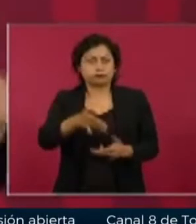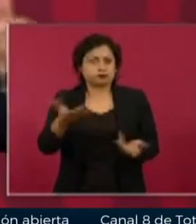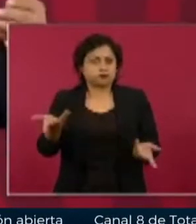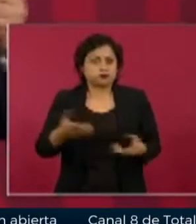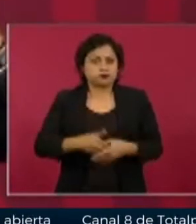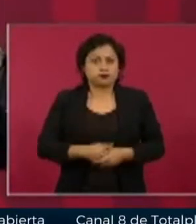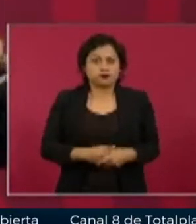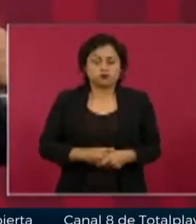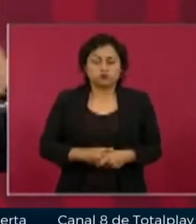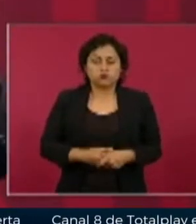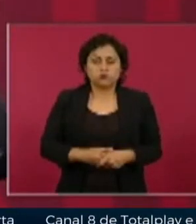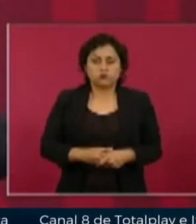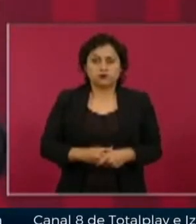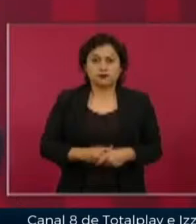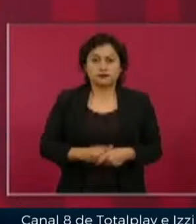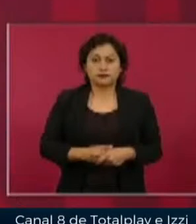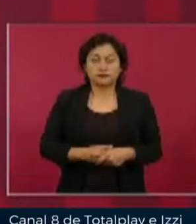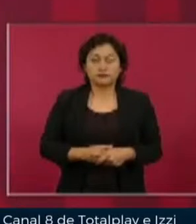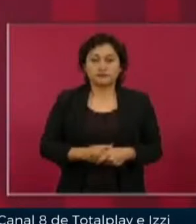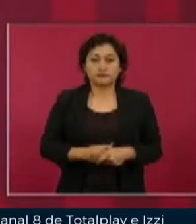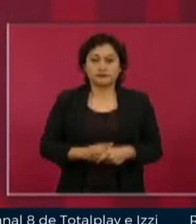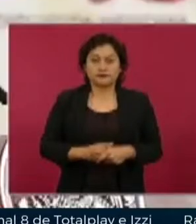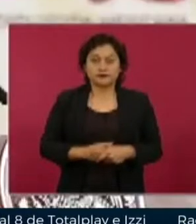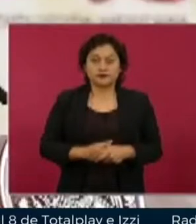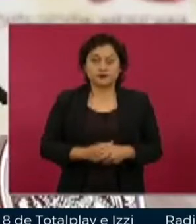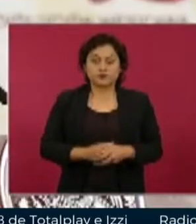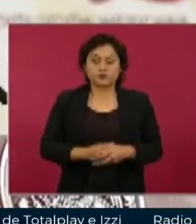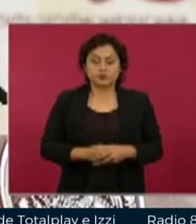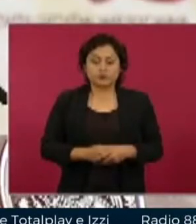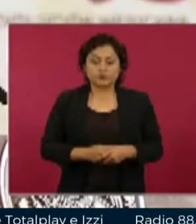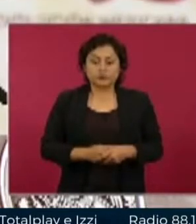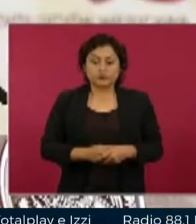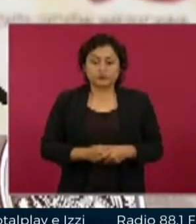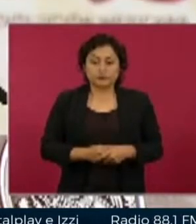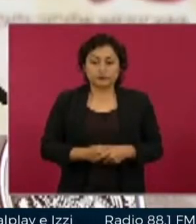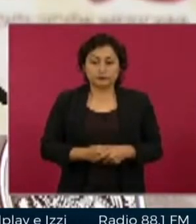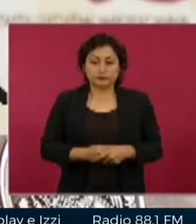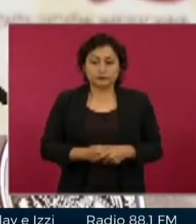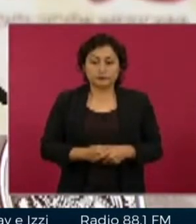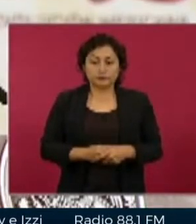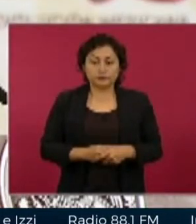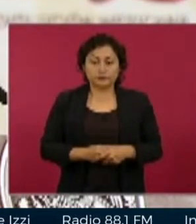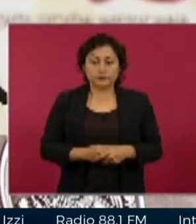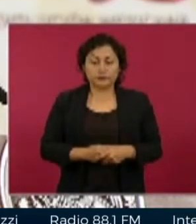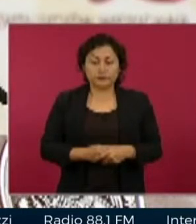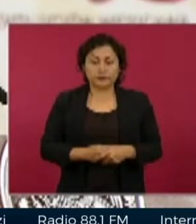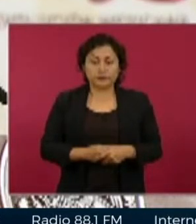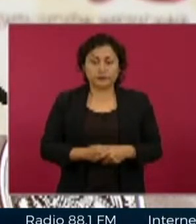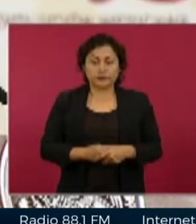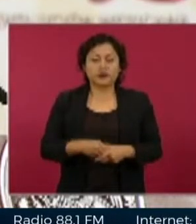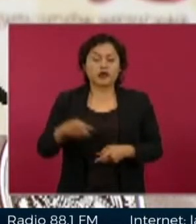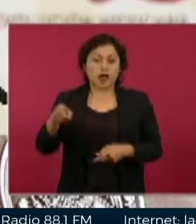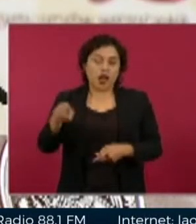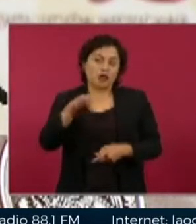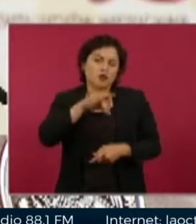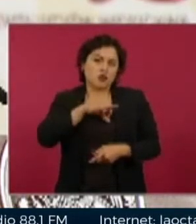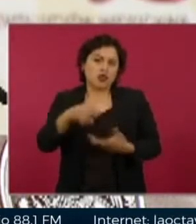tener ingresos,